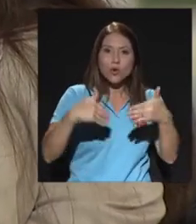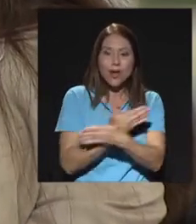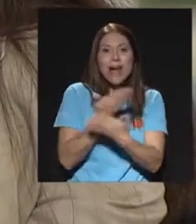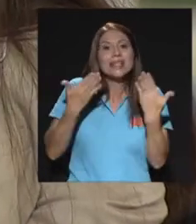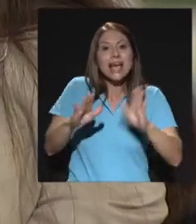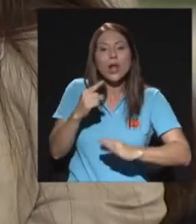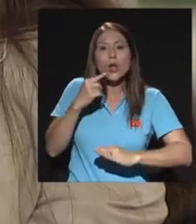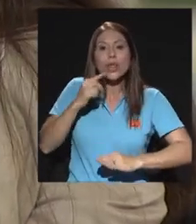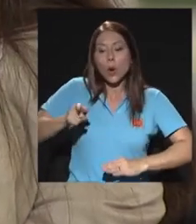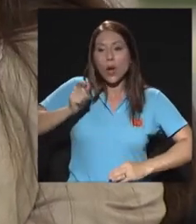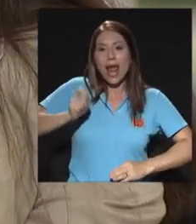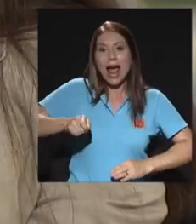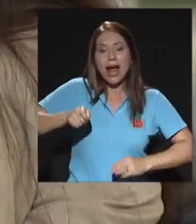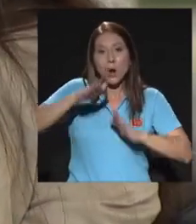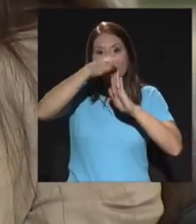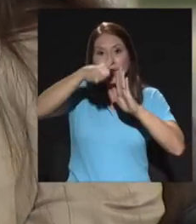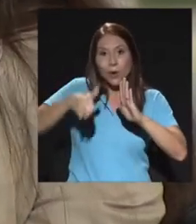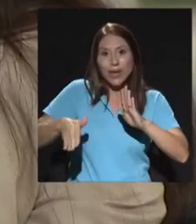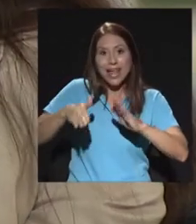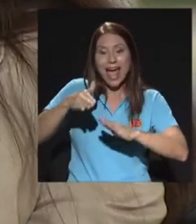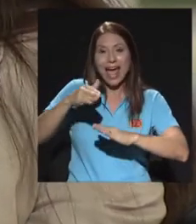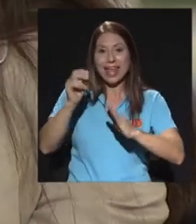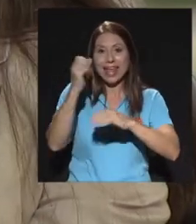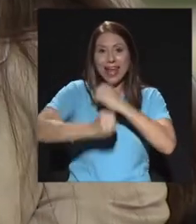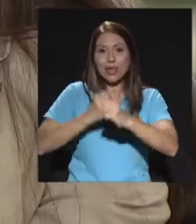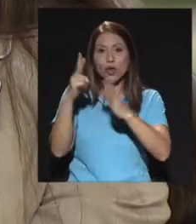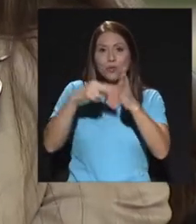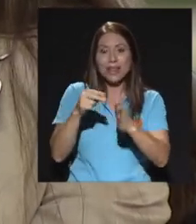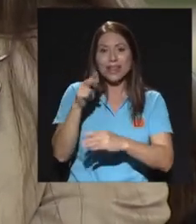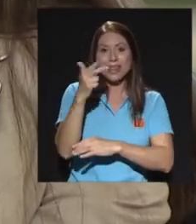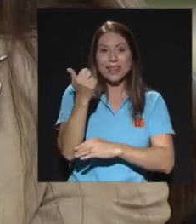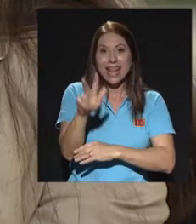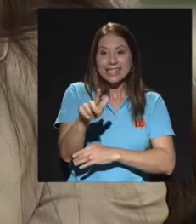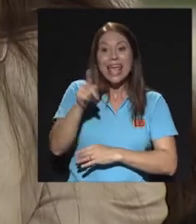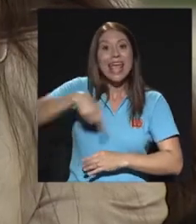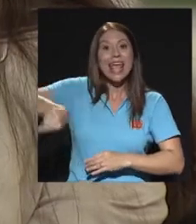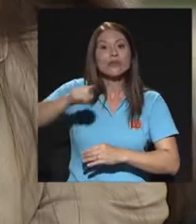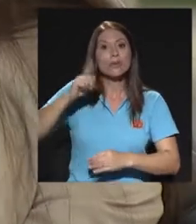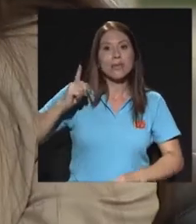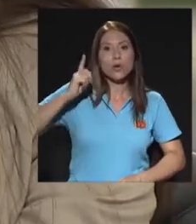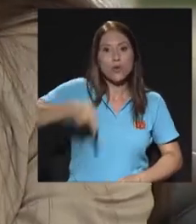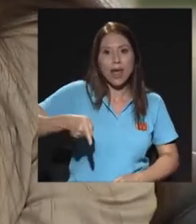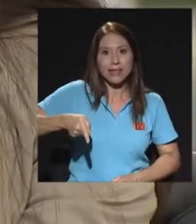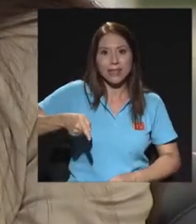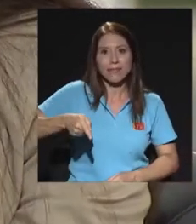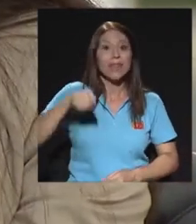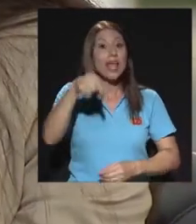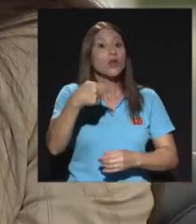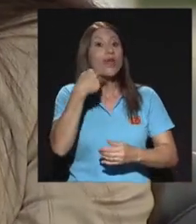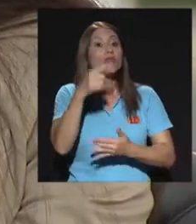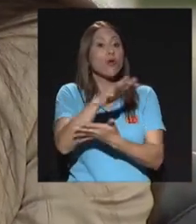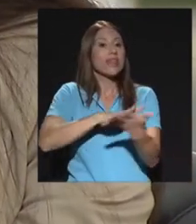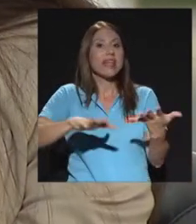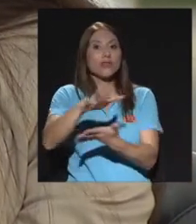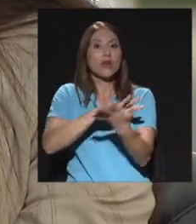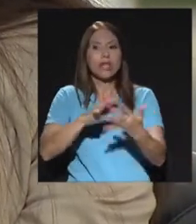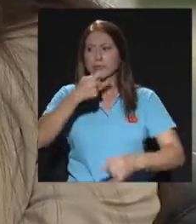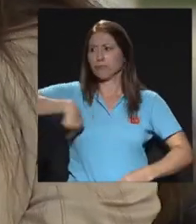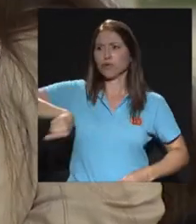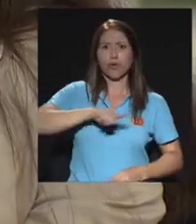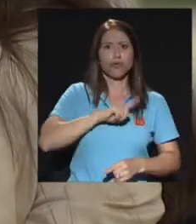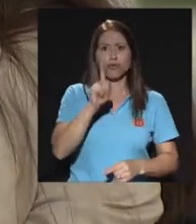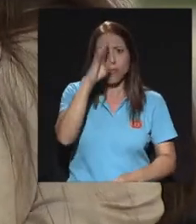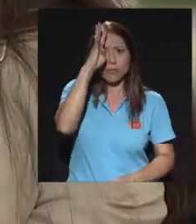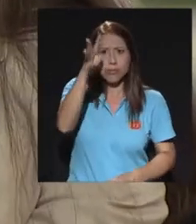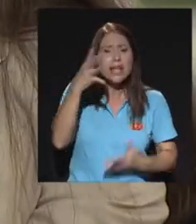República en un documento del año 2013 que es de carácter vinculante. Lo ha dicho, el desorden no lo hemos inventado nosotros aquí ni nosotras, lo ha